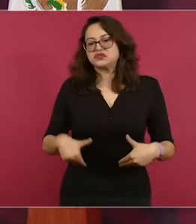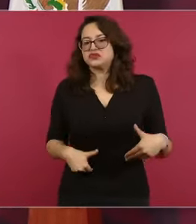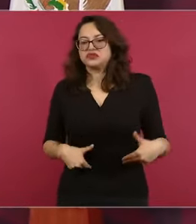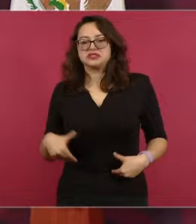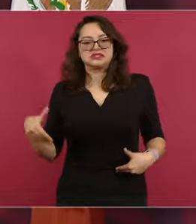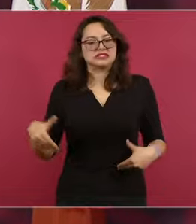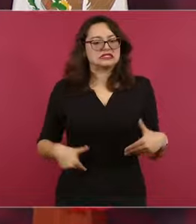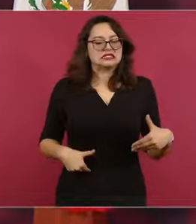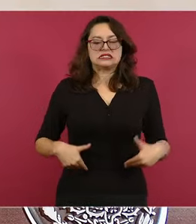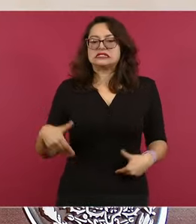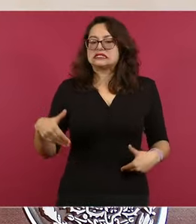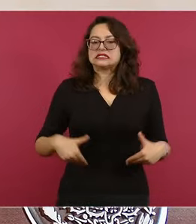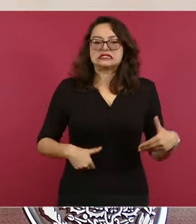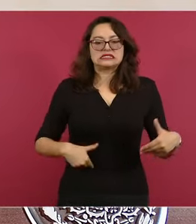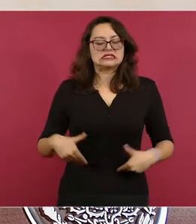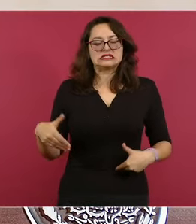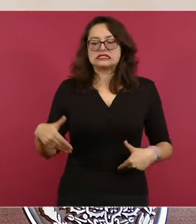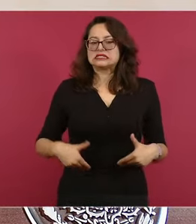se